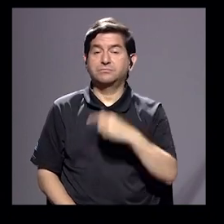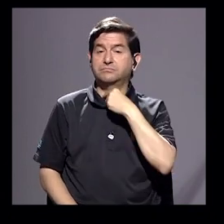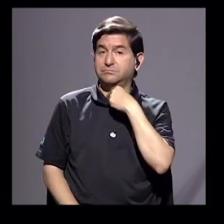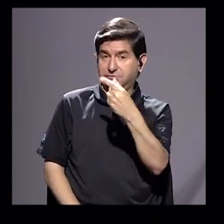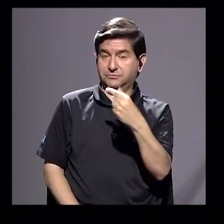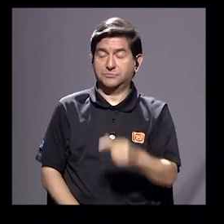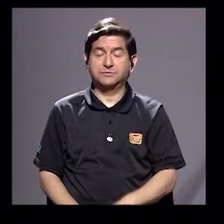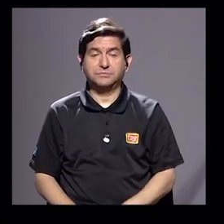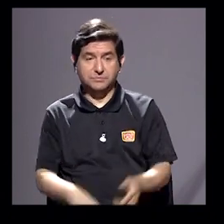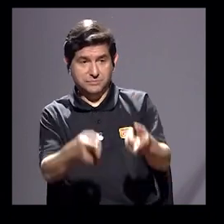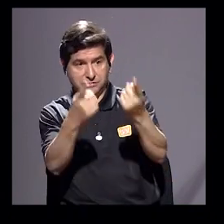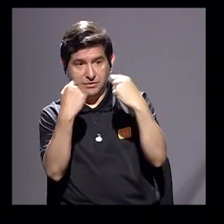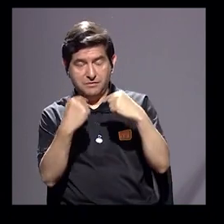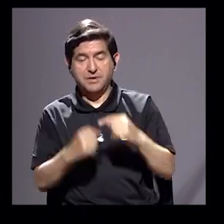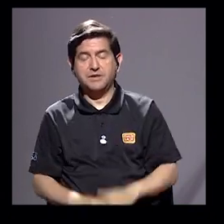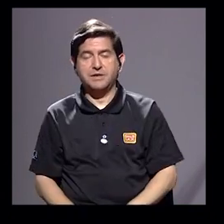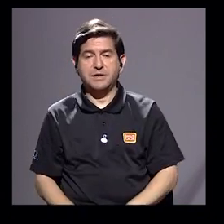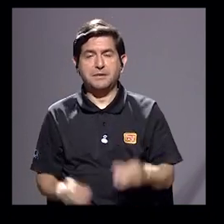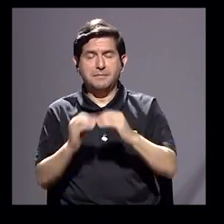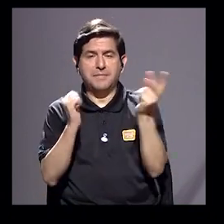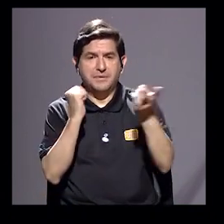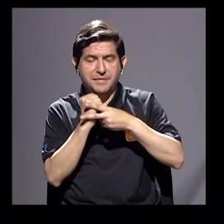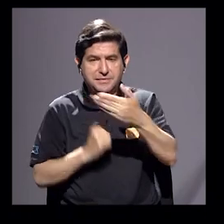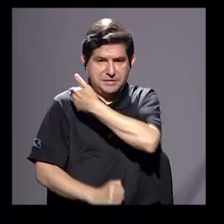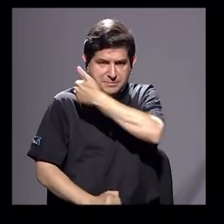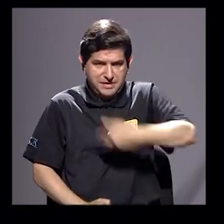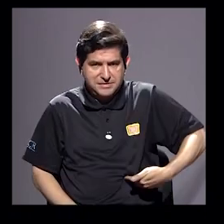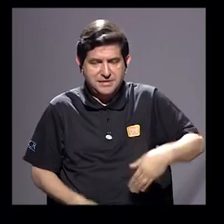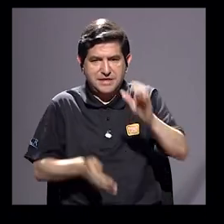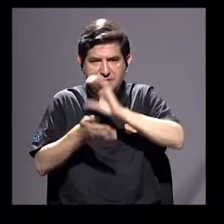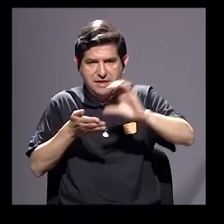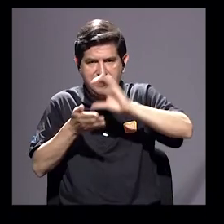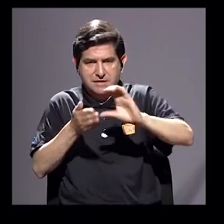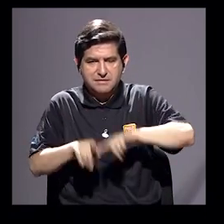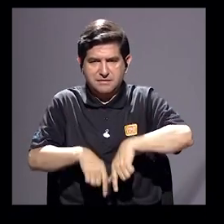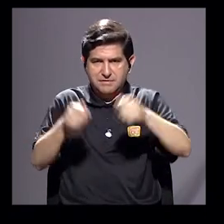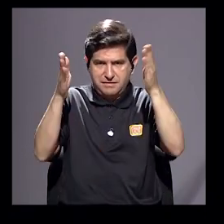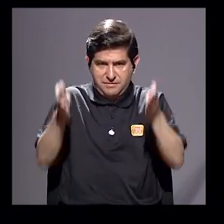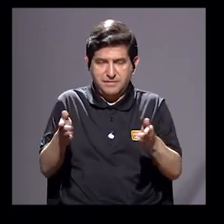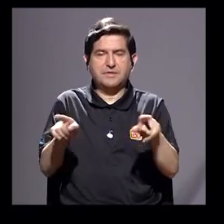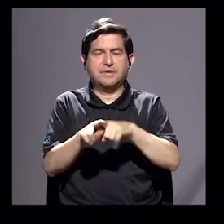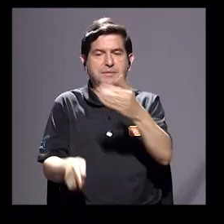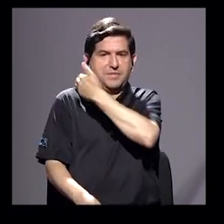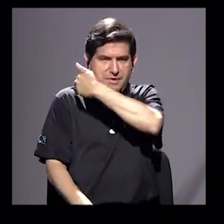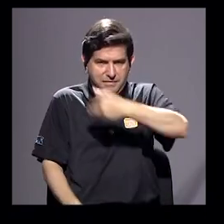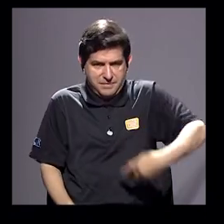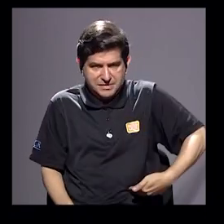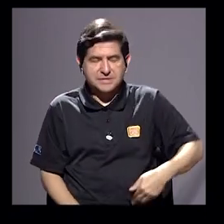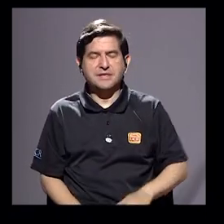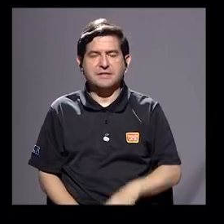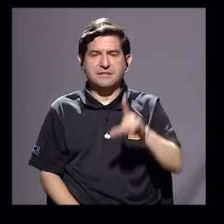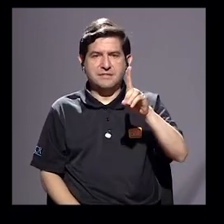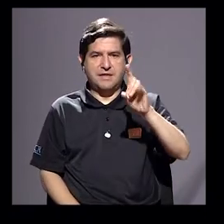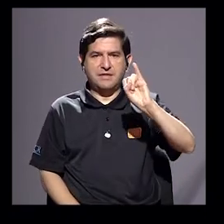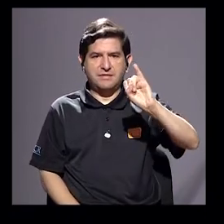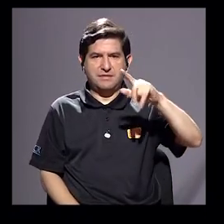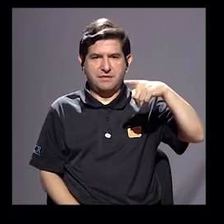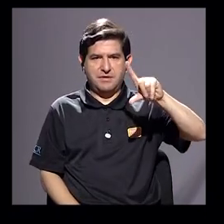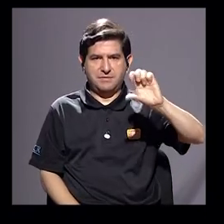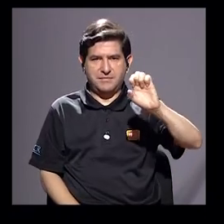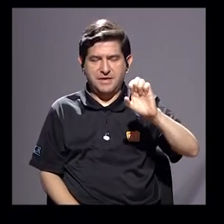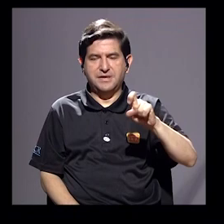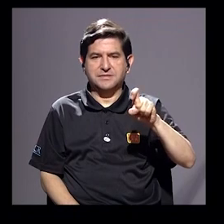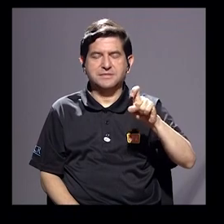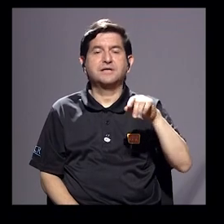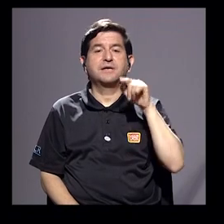tener al que fue en más ocasiones presidente del colegio de periodistas además presidente de ipex actualmente el instituto de la